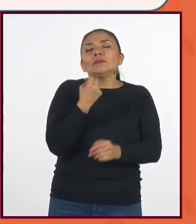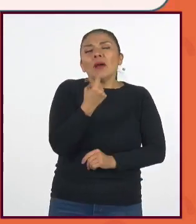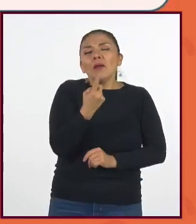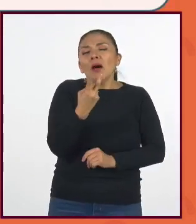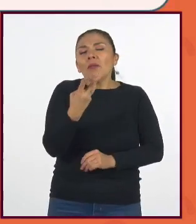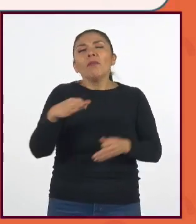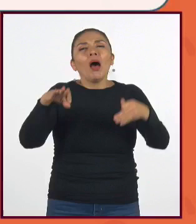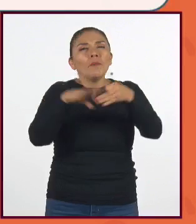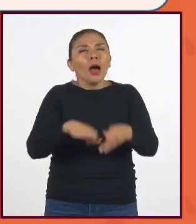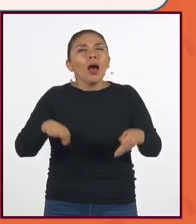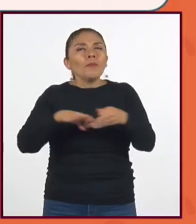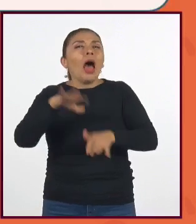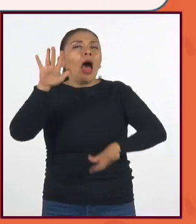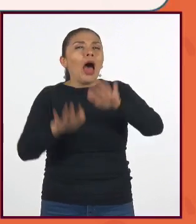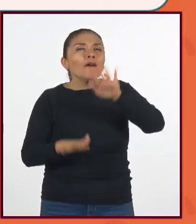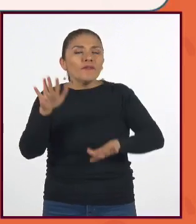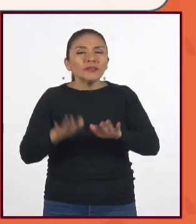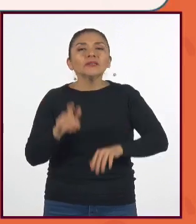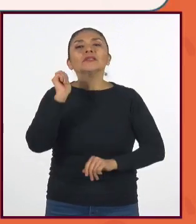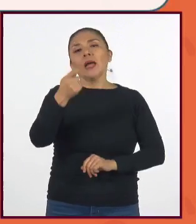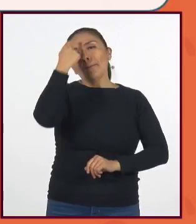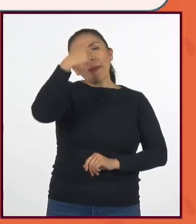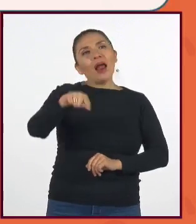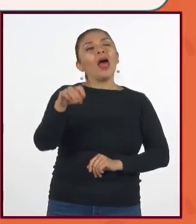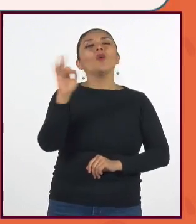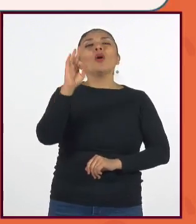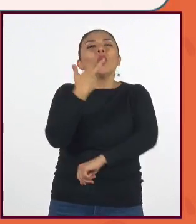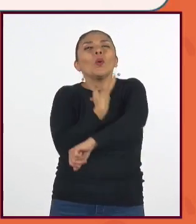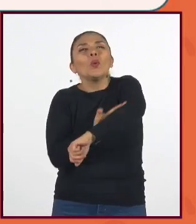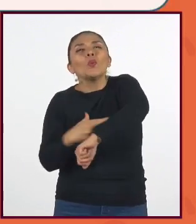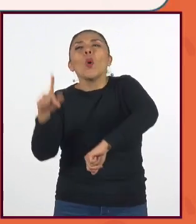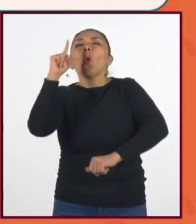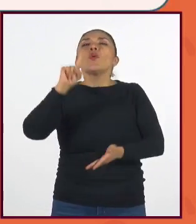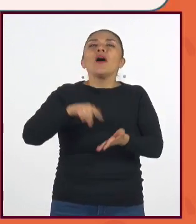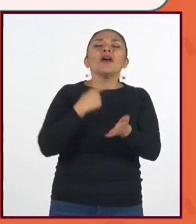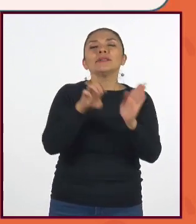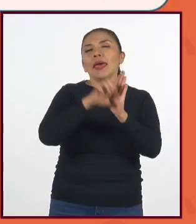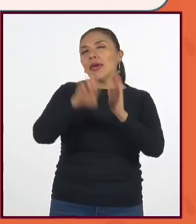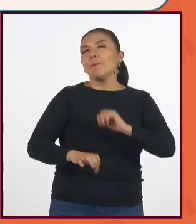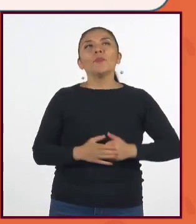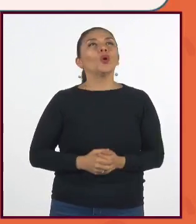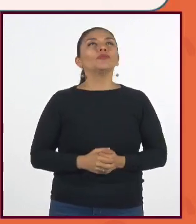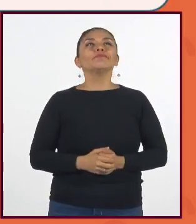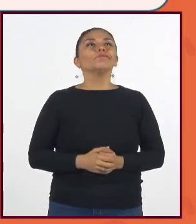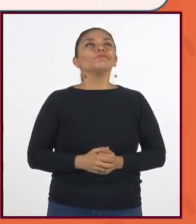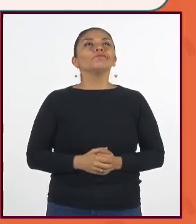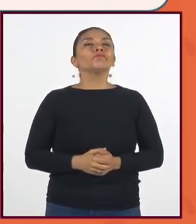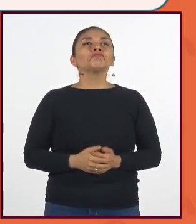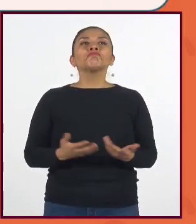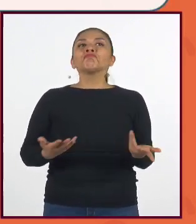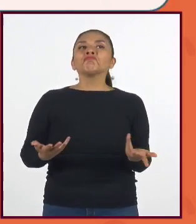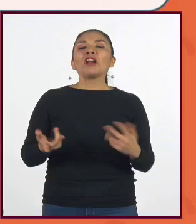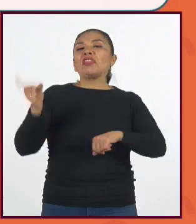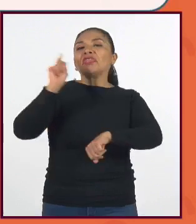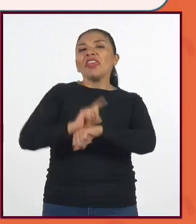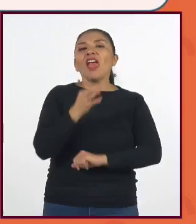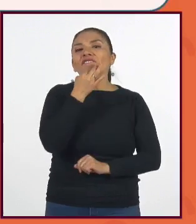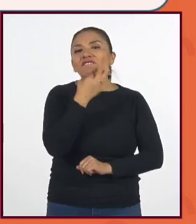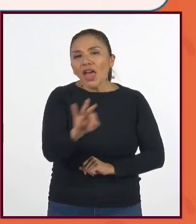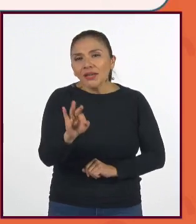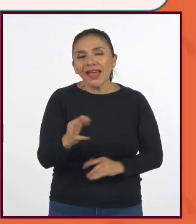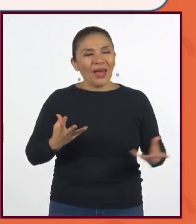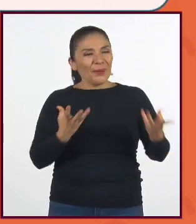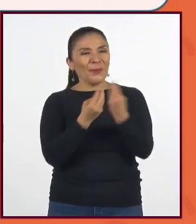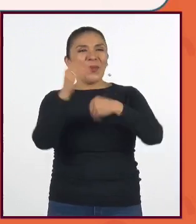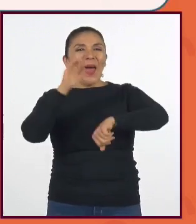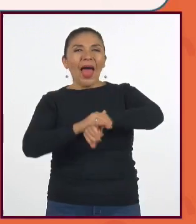se usa alguna sustancia en ciertas ocasiones, por ejemplo, en ciertas fiestas, con